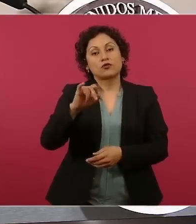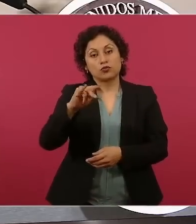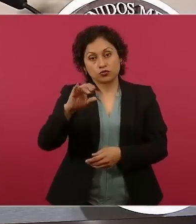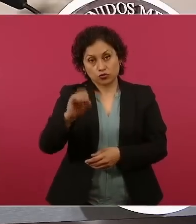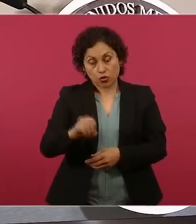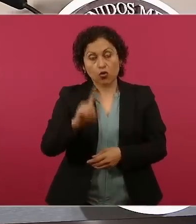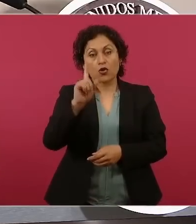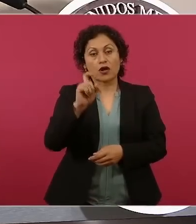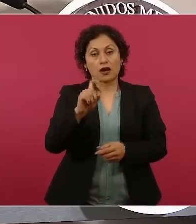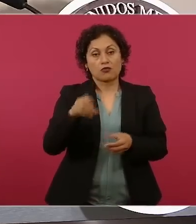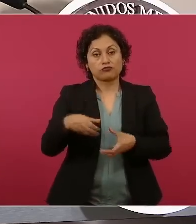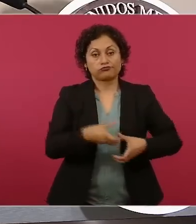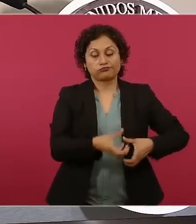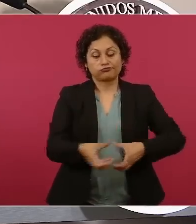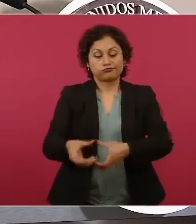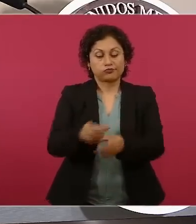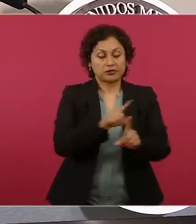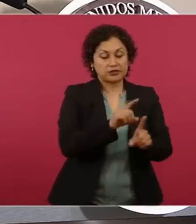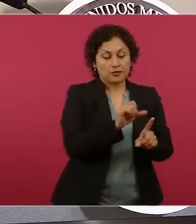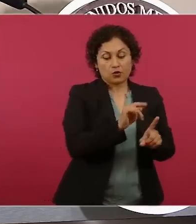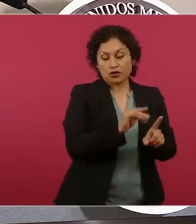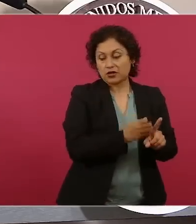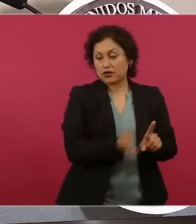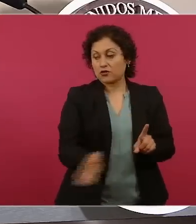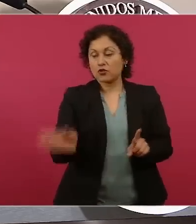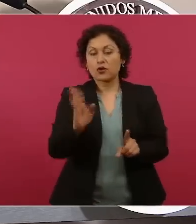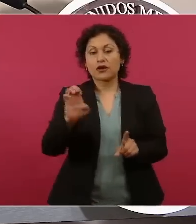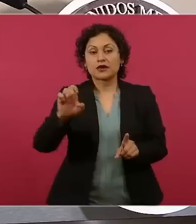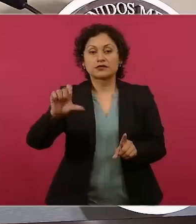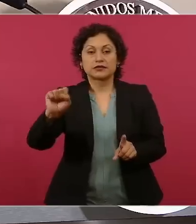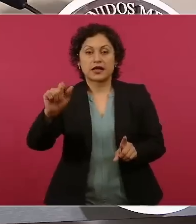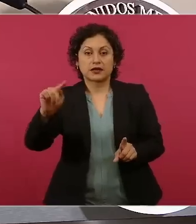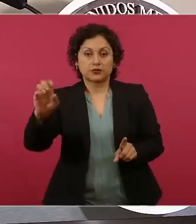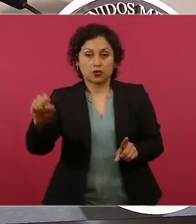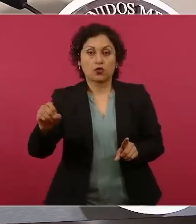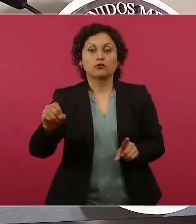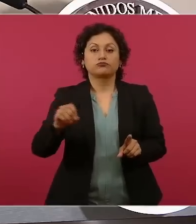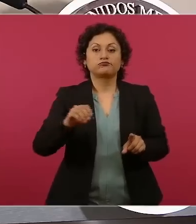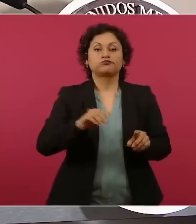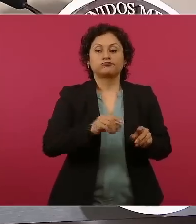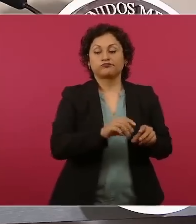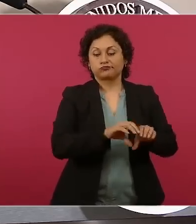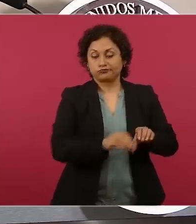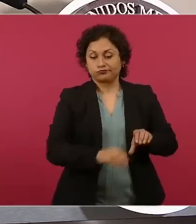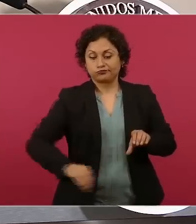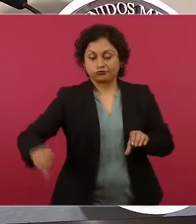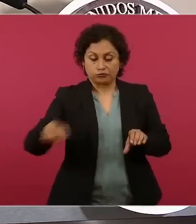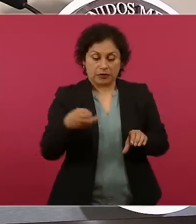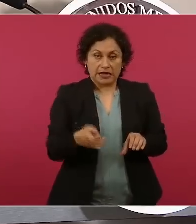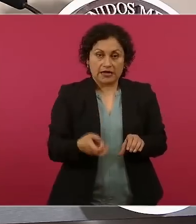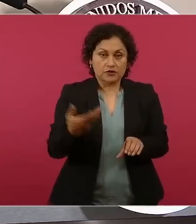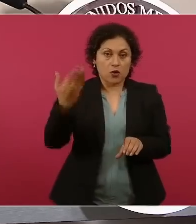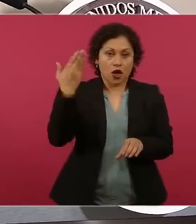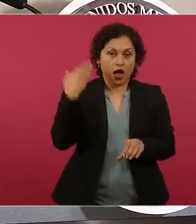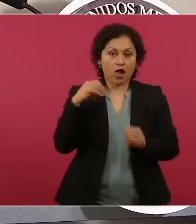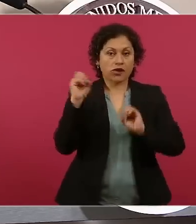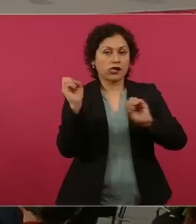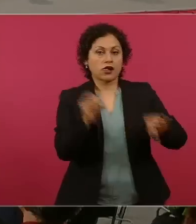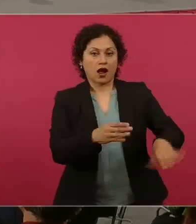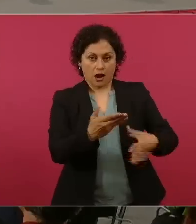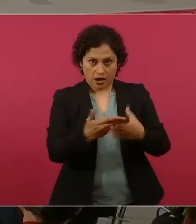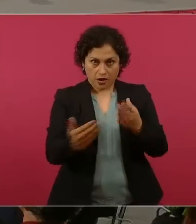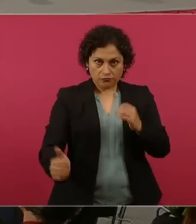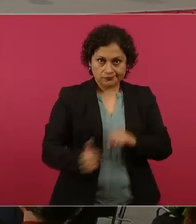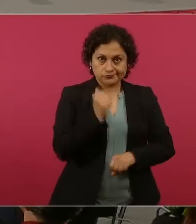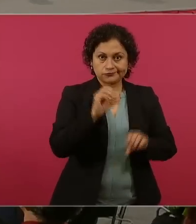Zapotillo a la presa del Salto, otra obra que también no se está utilizando, y otro acueducto que sale de la